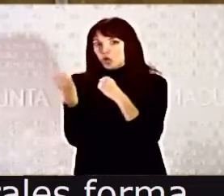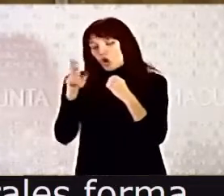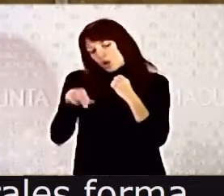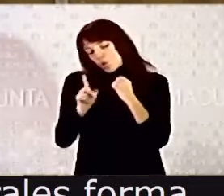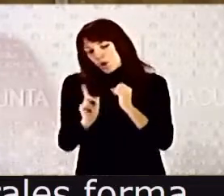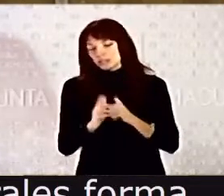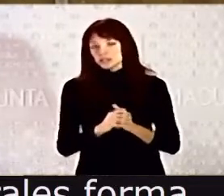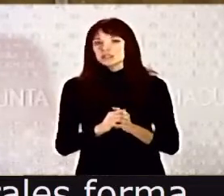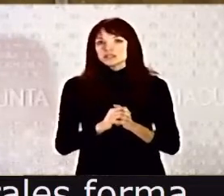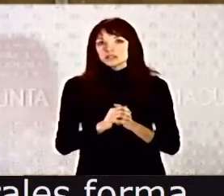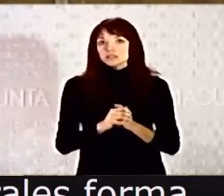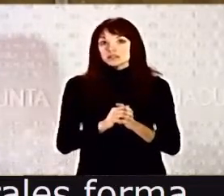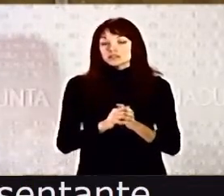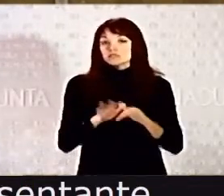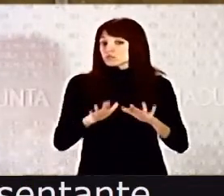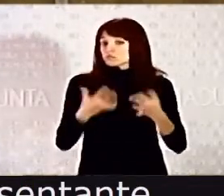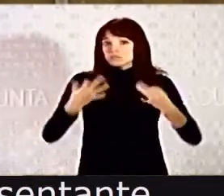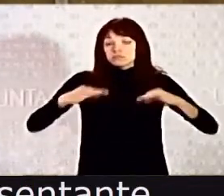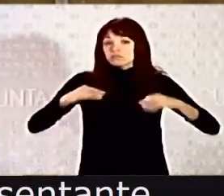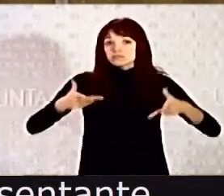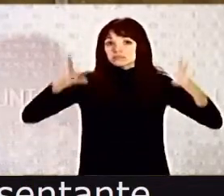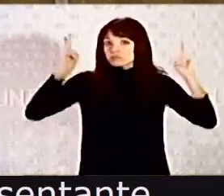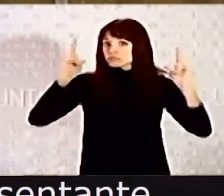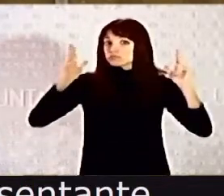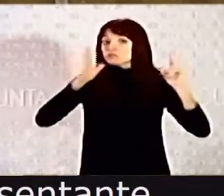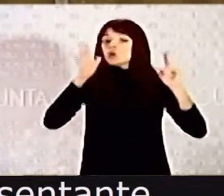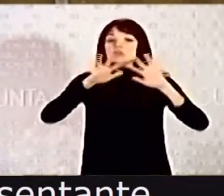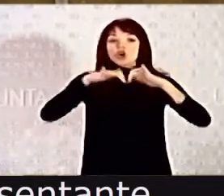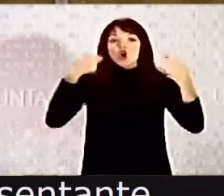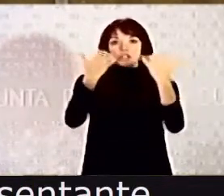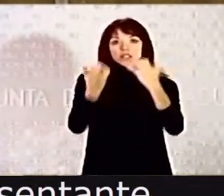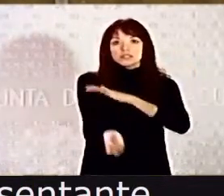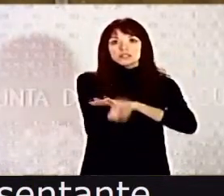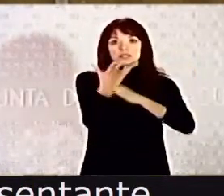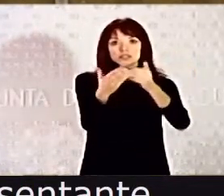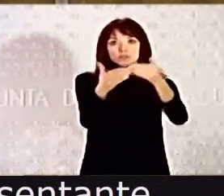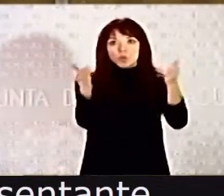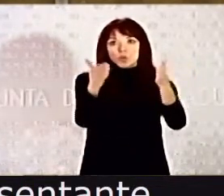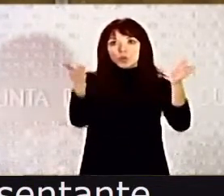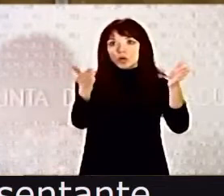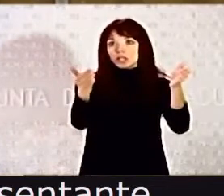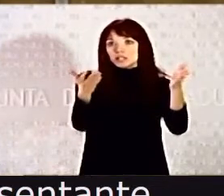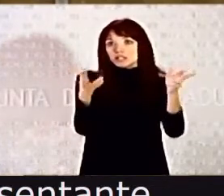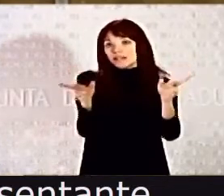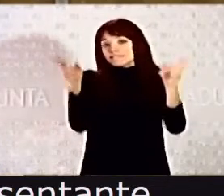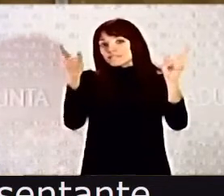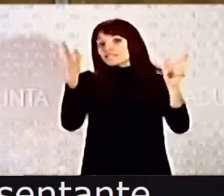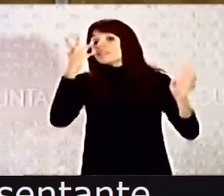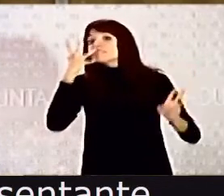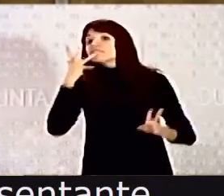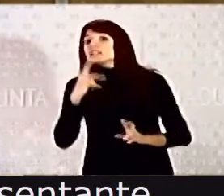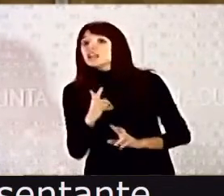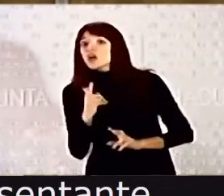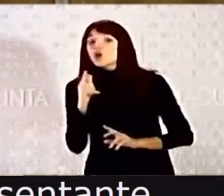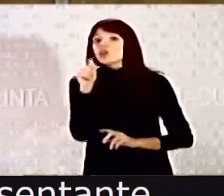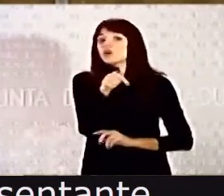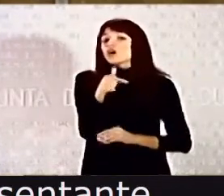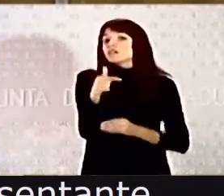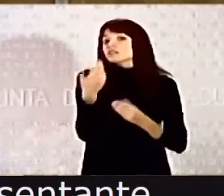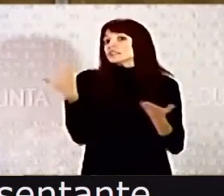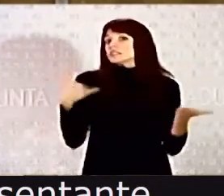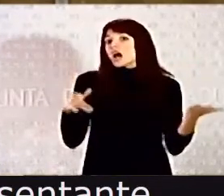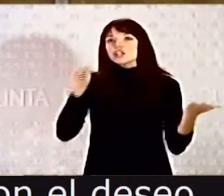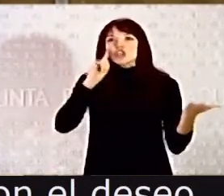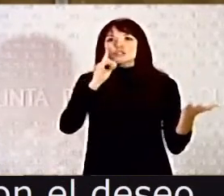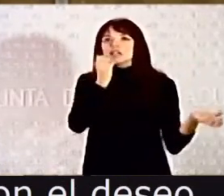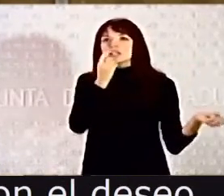¿no? Pero normalidad democrática en la constitución de las Cortes y con todo el deseo de que sea, ya no sé